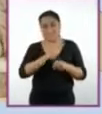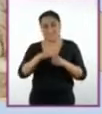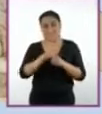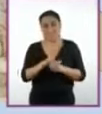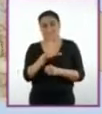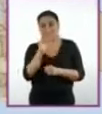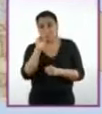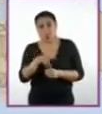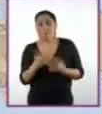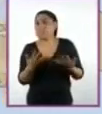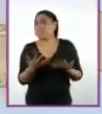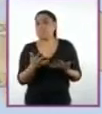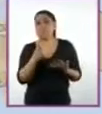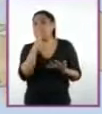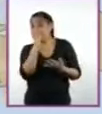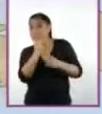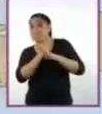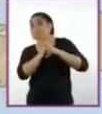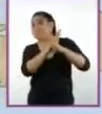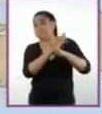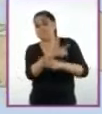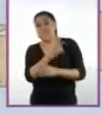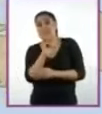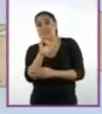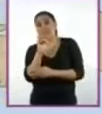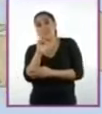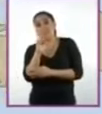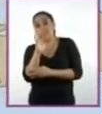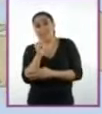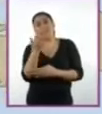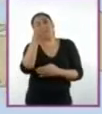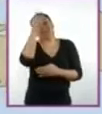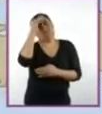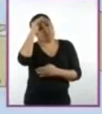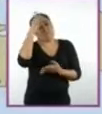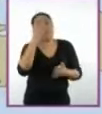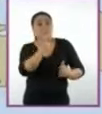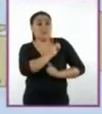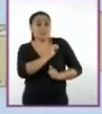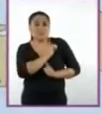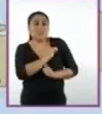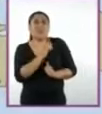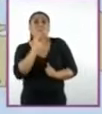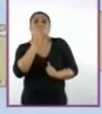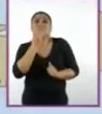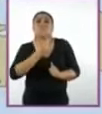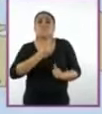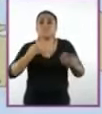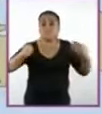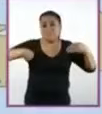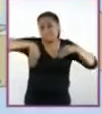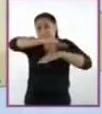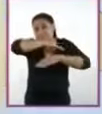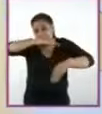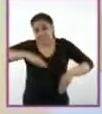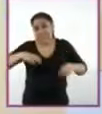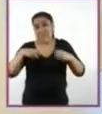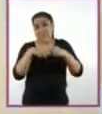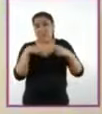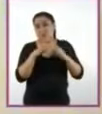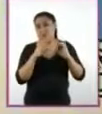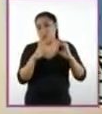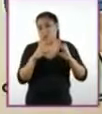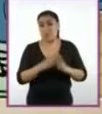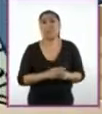carbón no eran efectivas contra la hiperita, por lo que los soldados debieron protegerse con prendas impermeables.